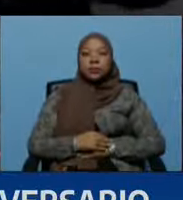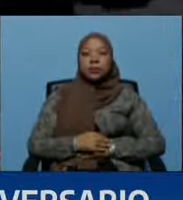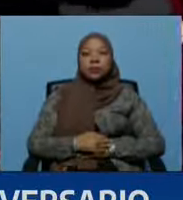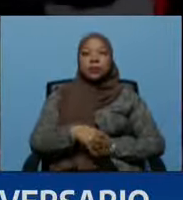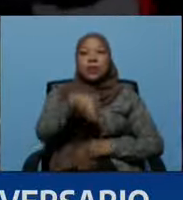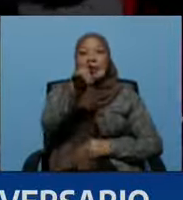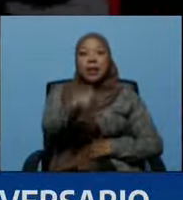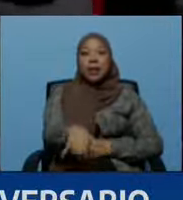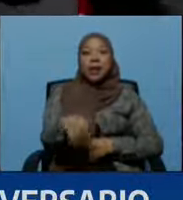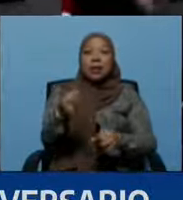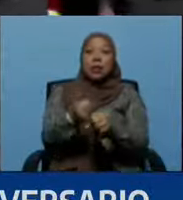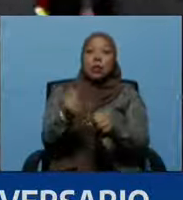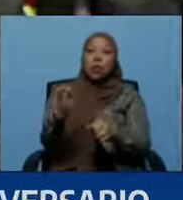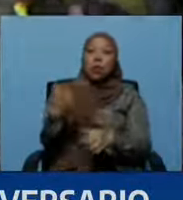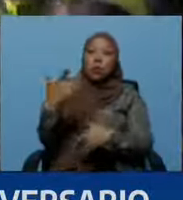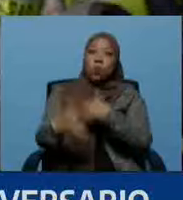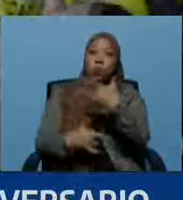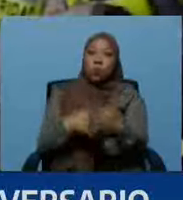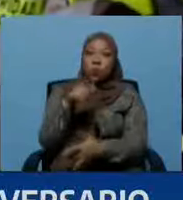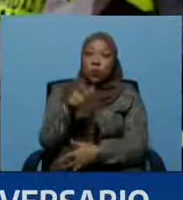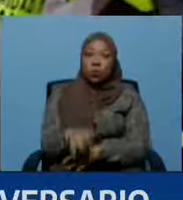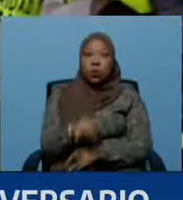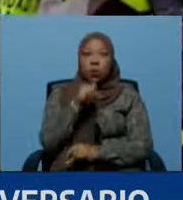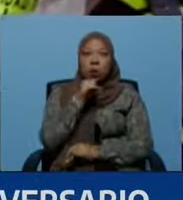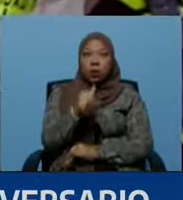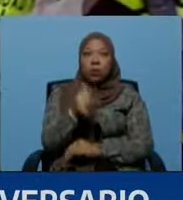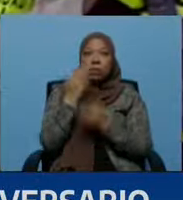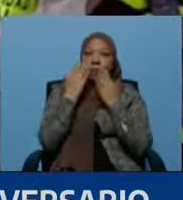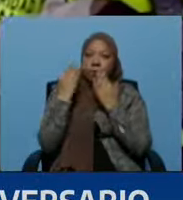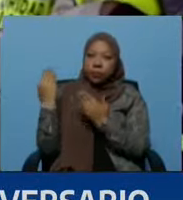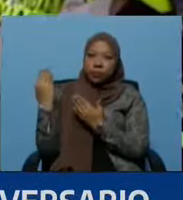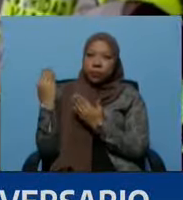Sargento Mayor de Tercera, Anderson Duque Lucena.